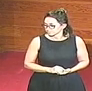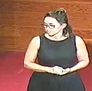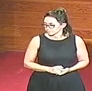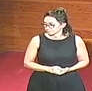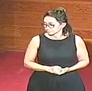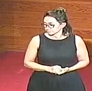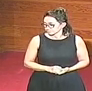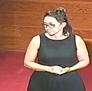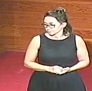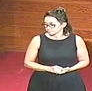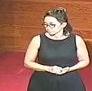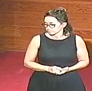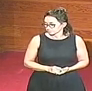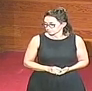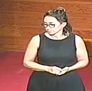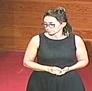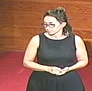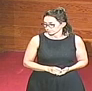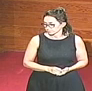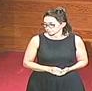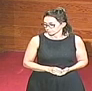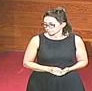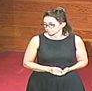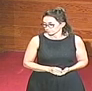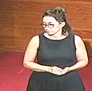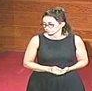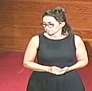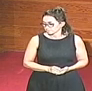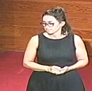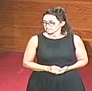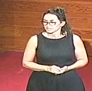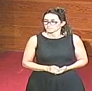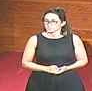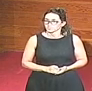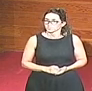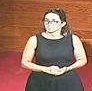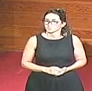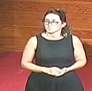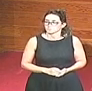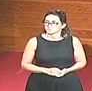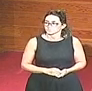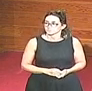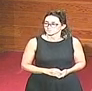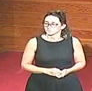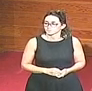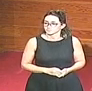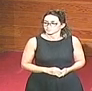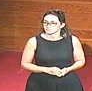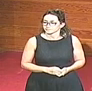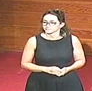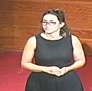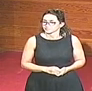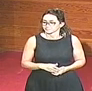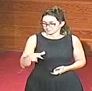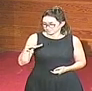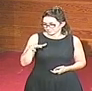zen 2012-tik 2020-ra, eta azken bi urteetan Código de Barras programa zuzendu du zerkatean.